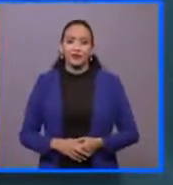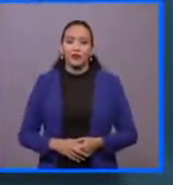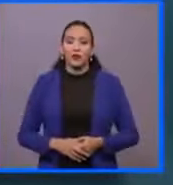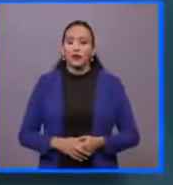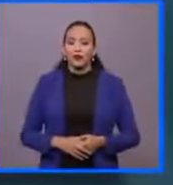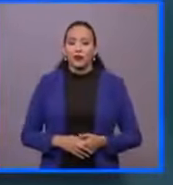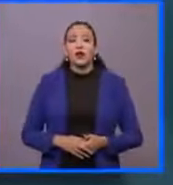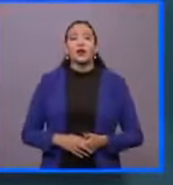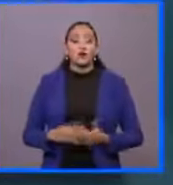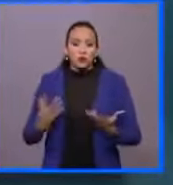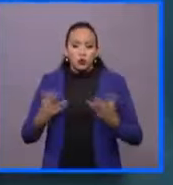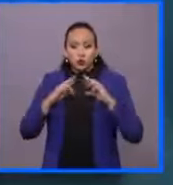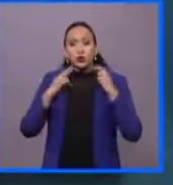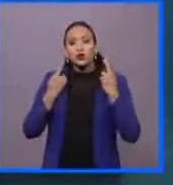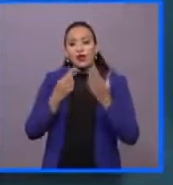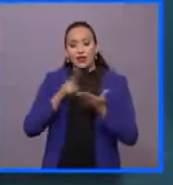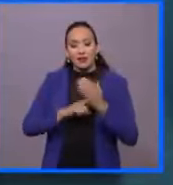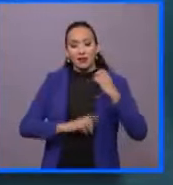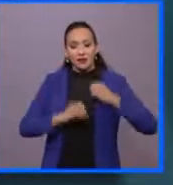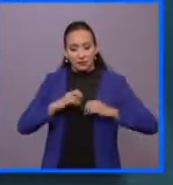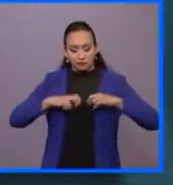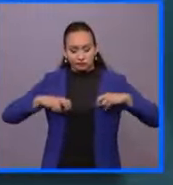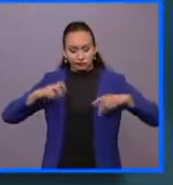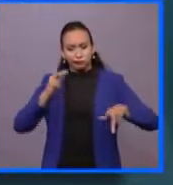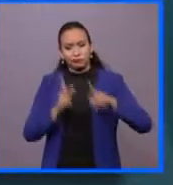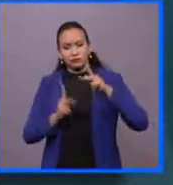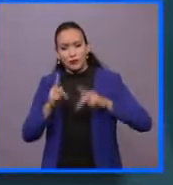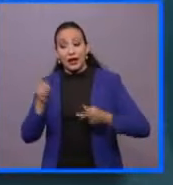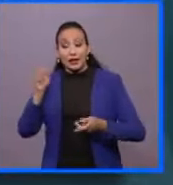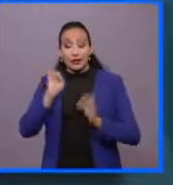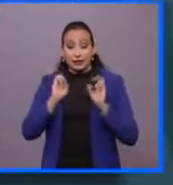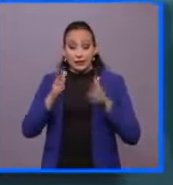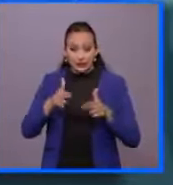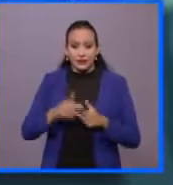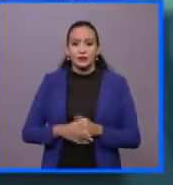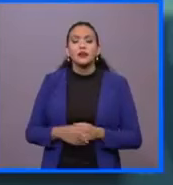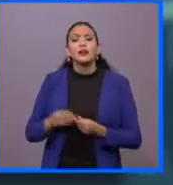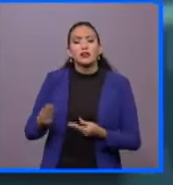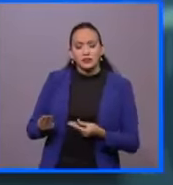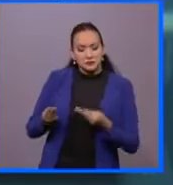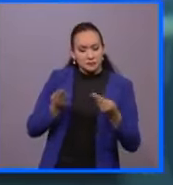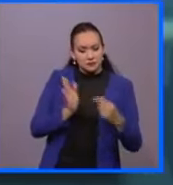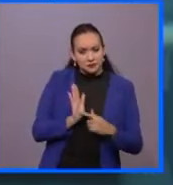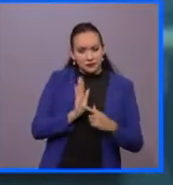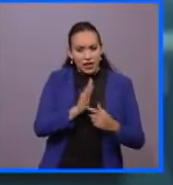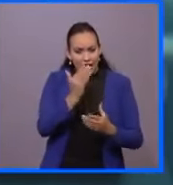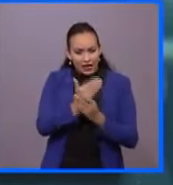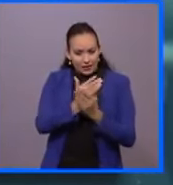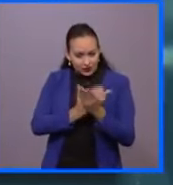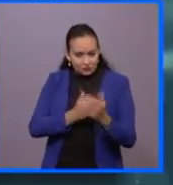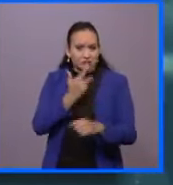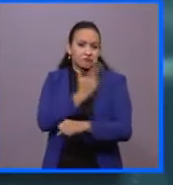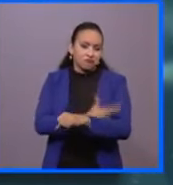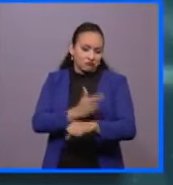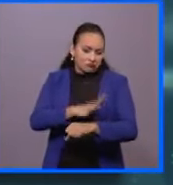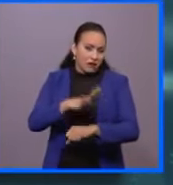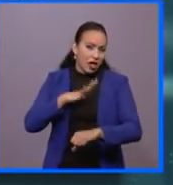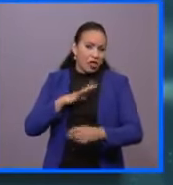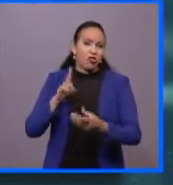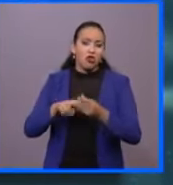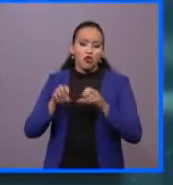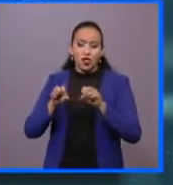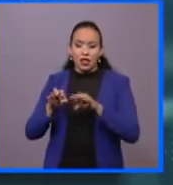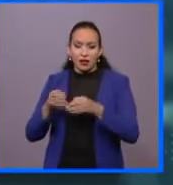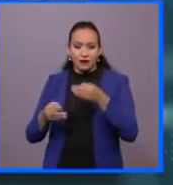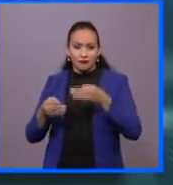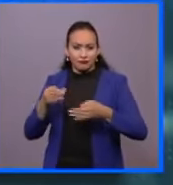Durante una mesa de trabajo en el Poder Judicial de Chiapas, se presentó el diagnóstico general de expedientes en trámite radicados en los